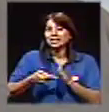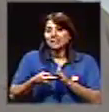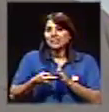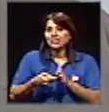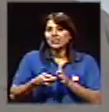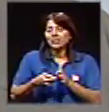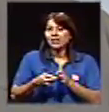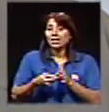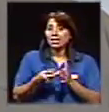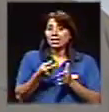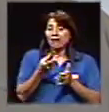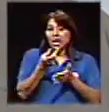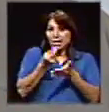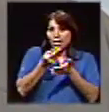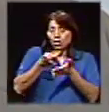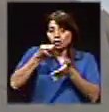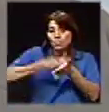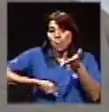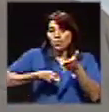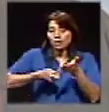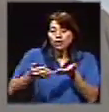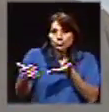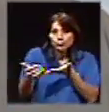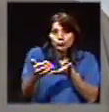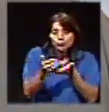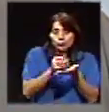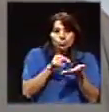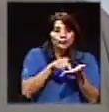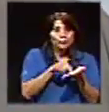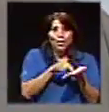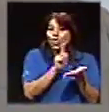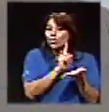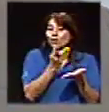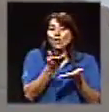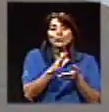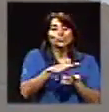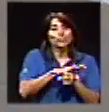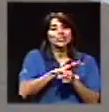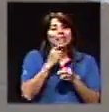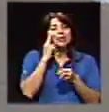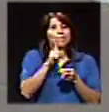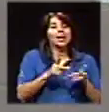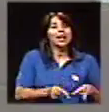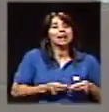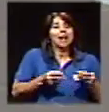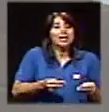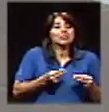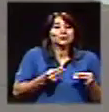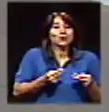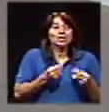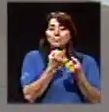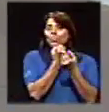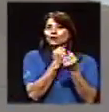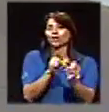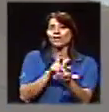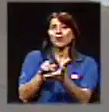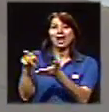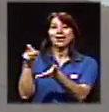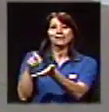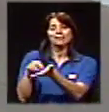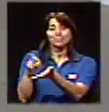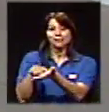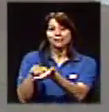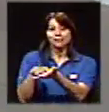los ingresos tributarios no alcanzan para el gasto, menos para el servicio de la deuda. Estamos nosotros pagando intereses con